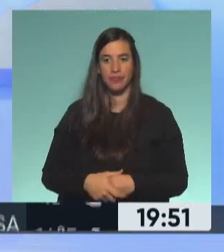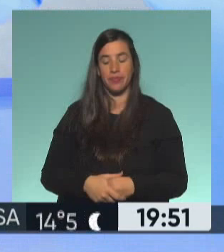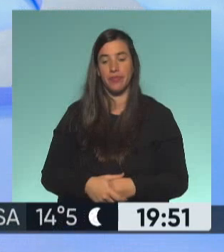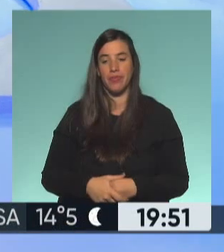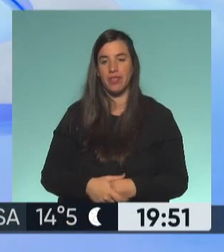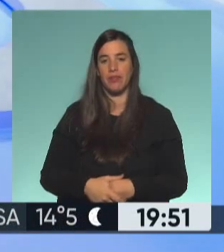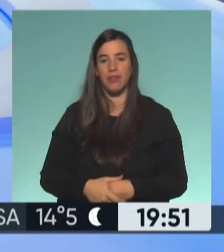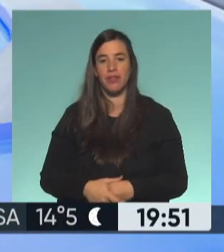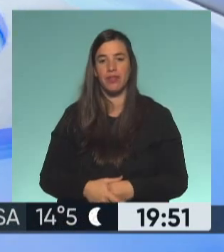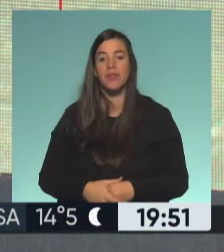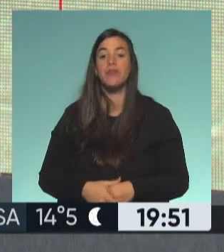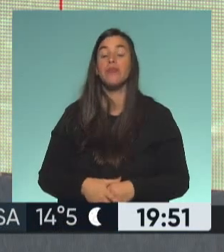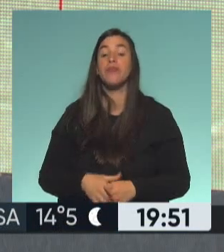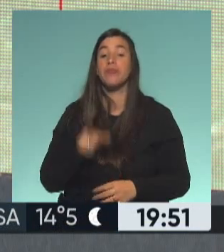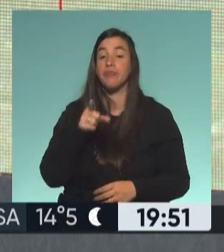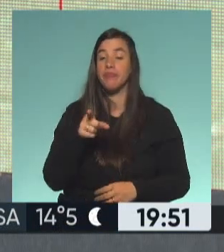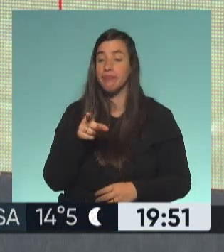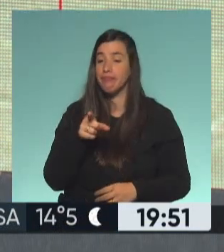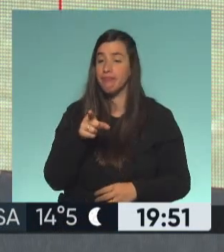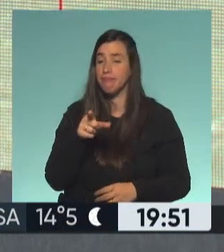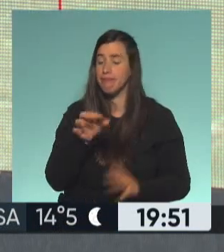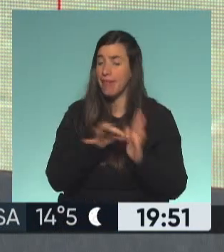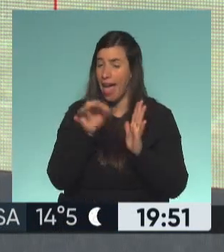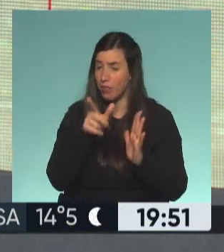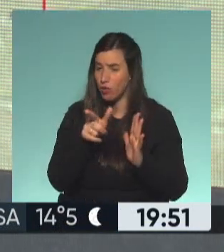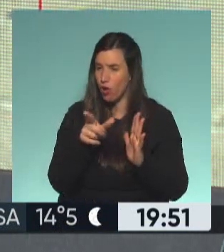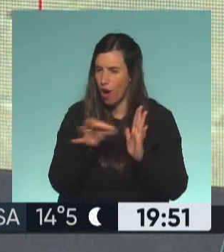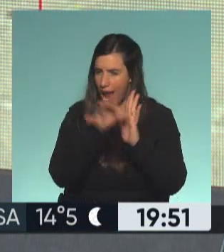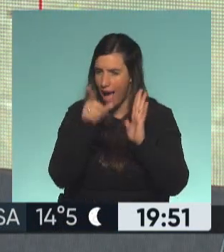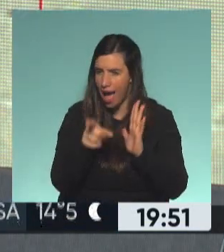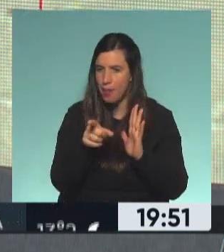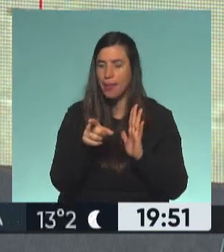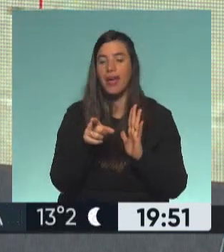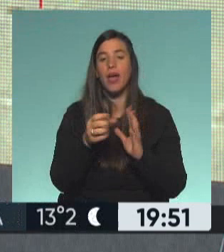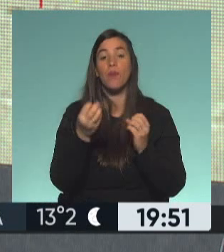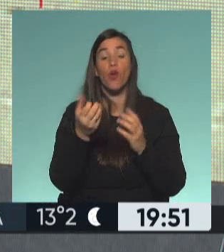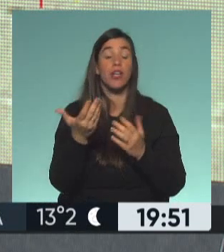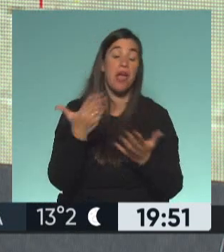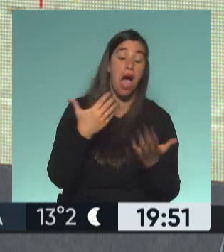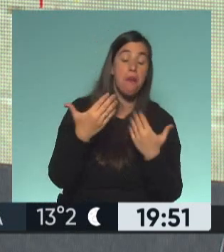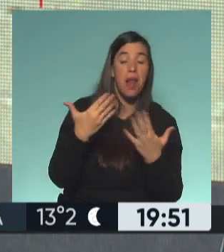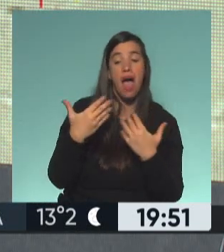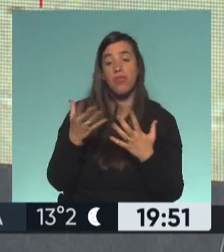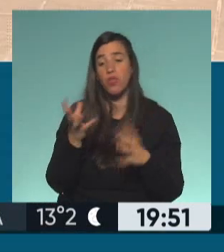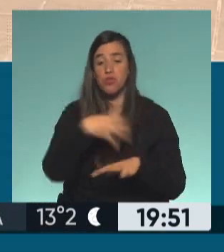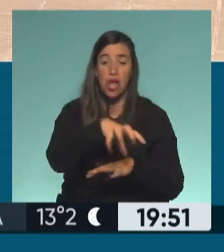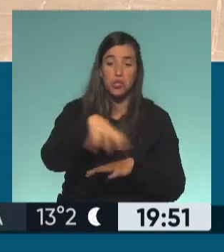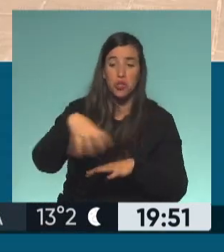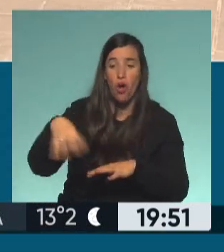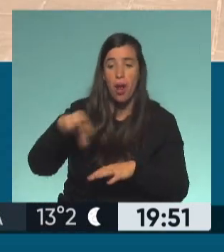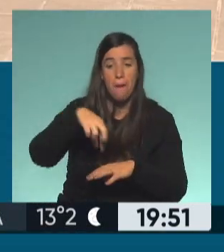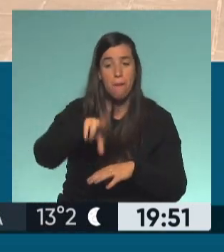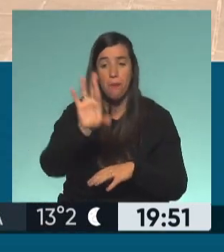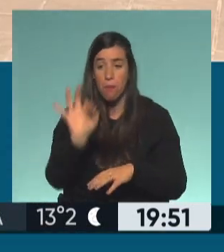de la reta. El dato de Caram es clave para mí, porque ¿Por hablando qué? también con algunos sectores del PRO,